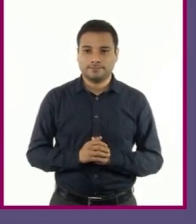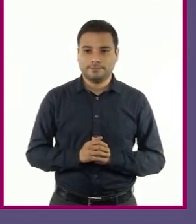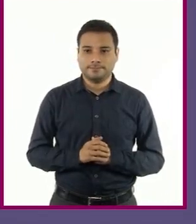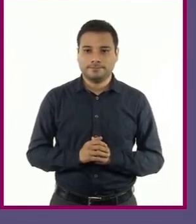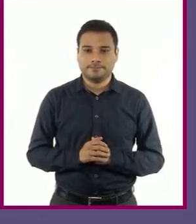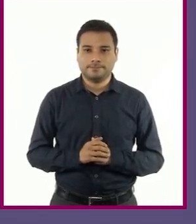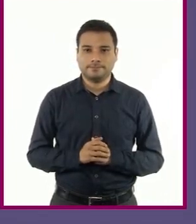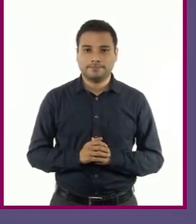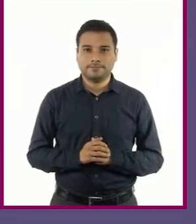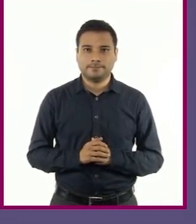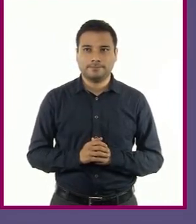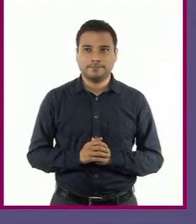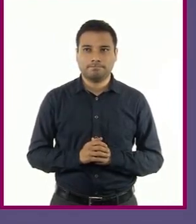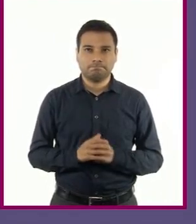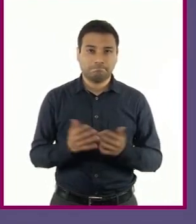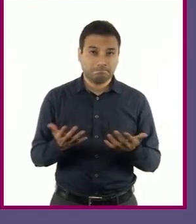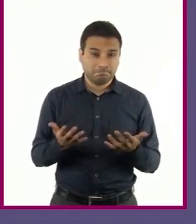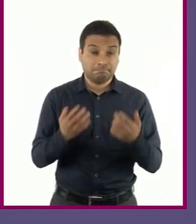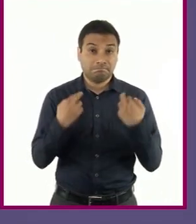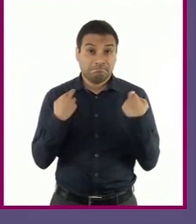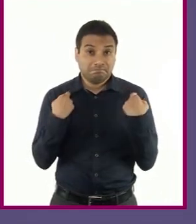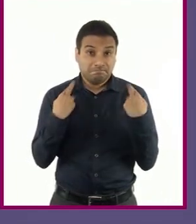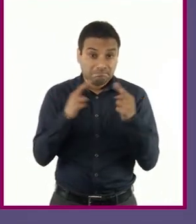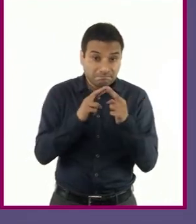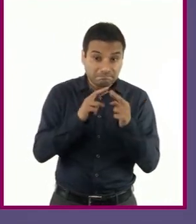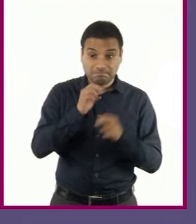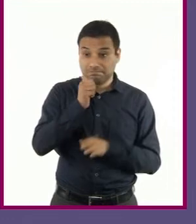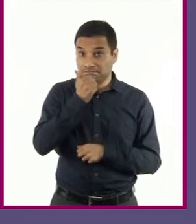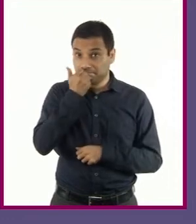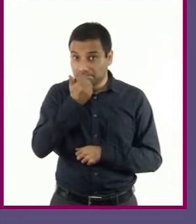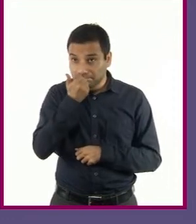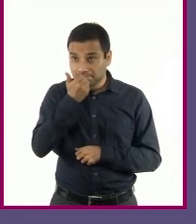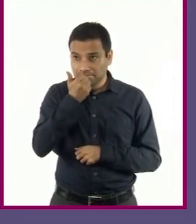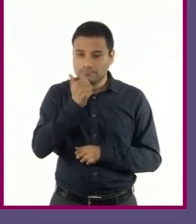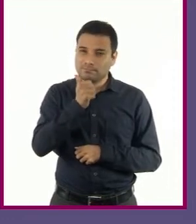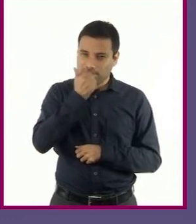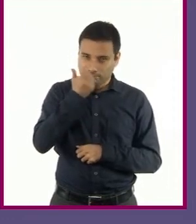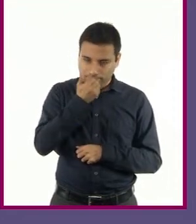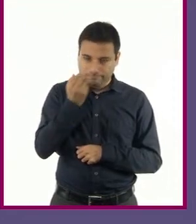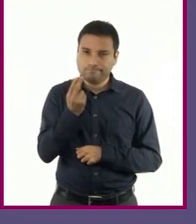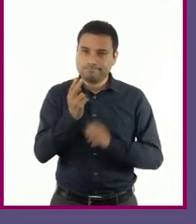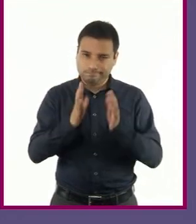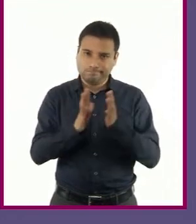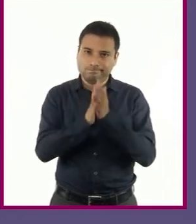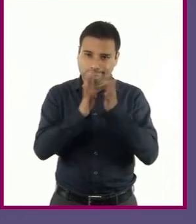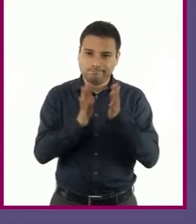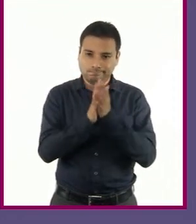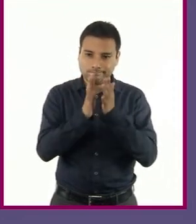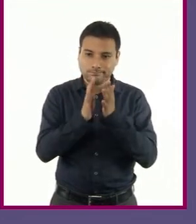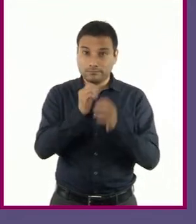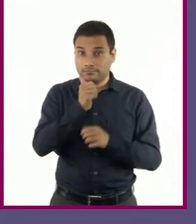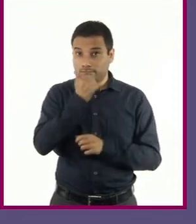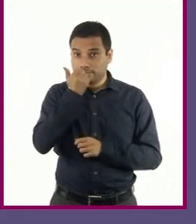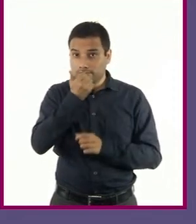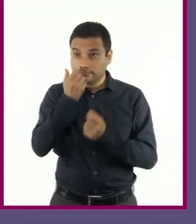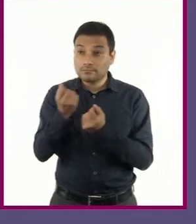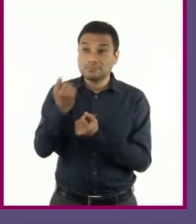Un sistema de convivencia entre los maestros y los alumnos y que los alumnos pongan más de su parte, porque hay unos que pues como que